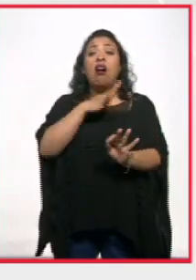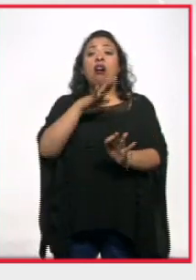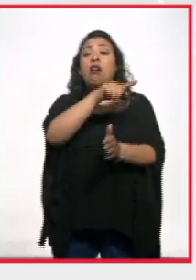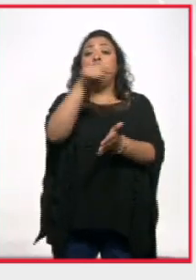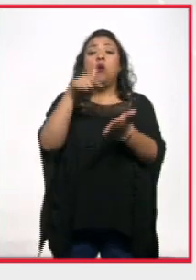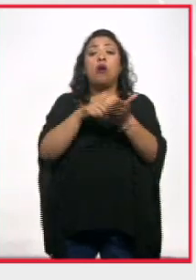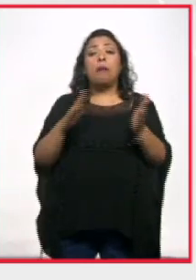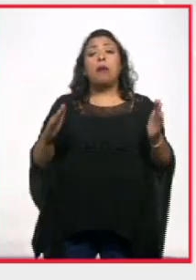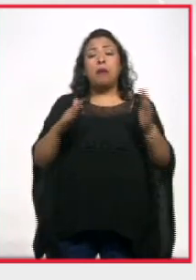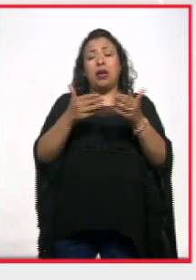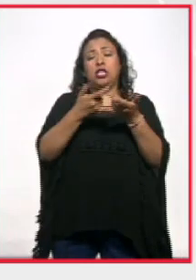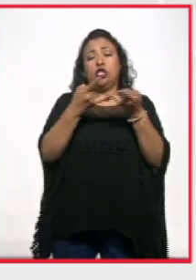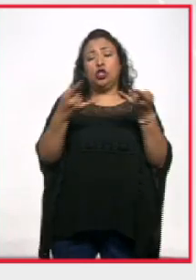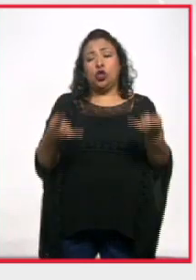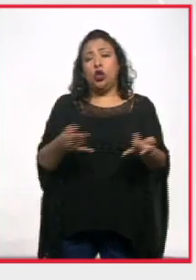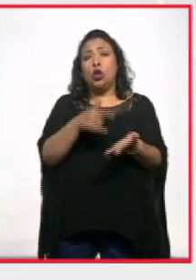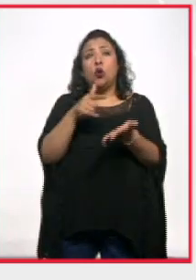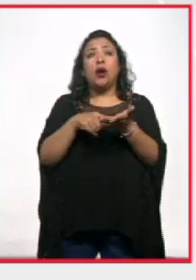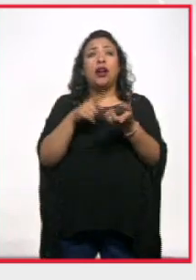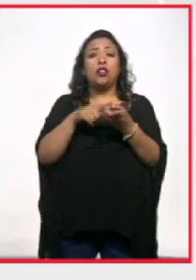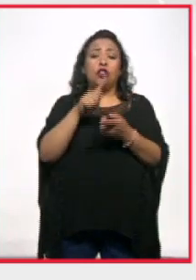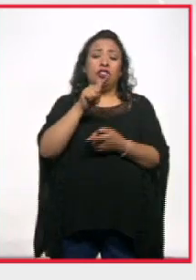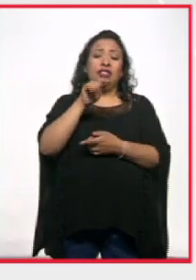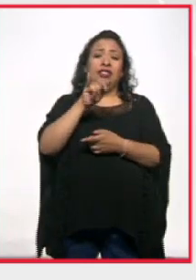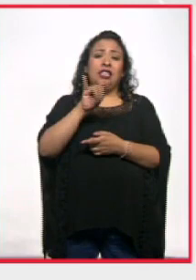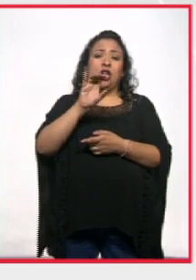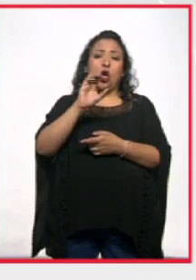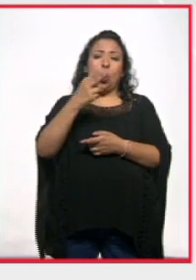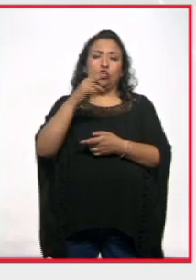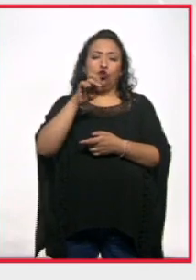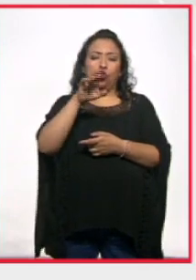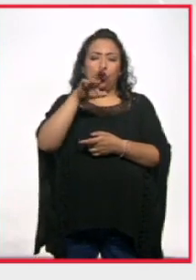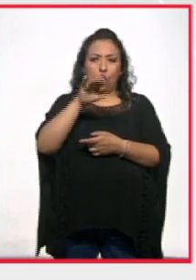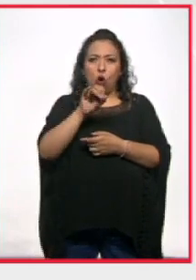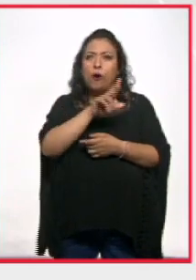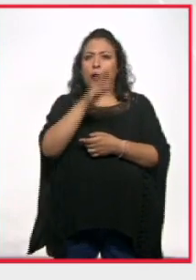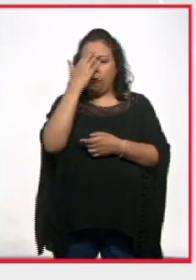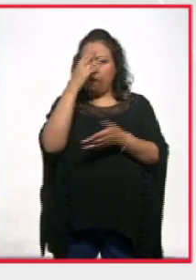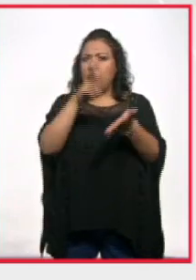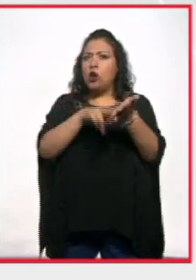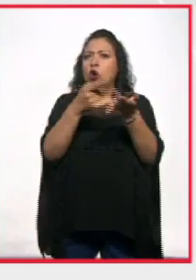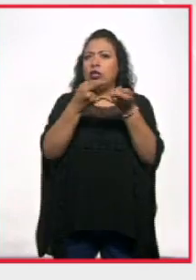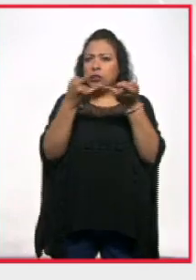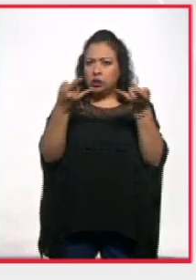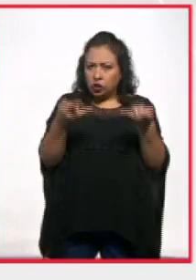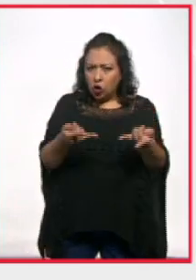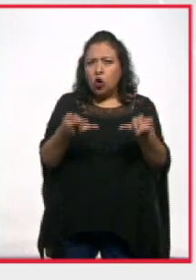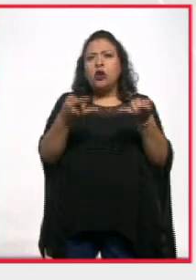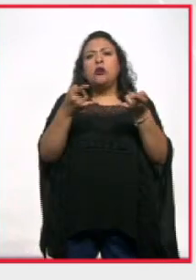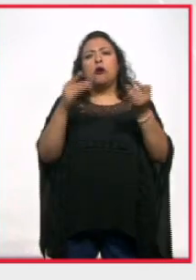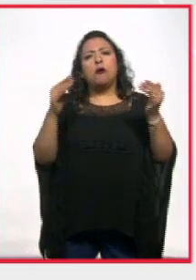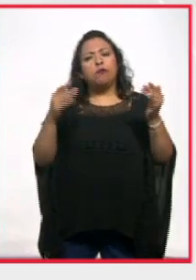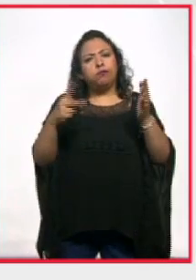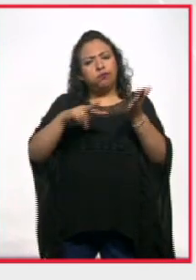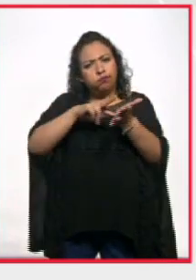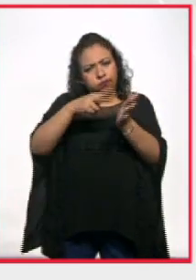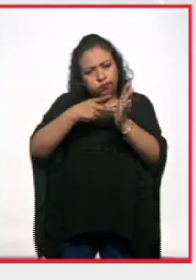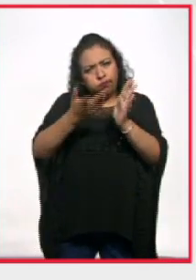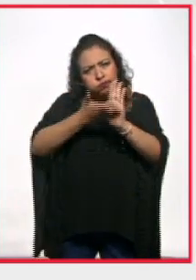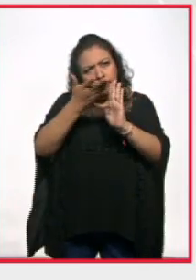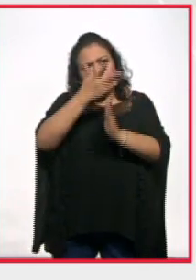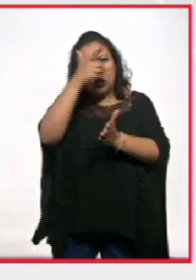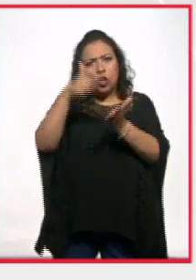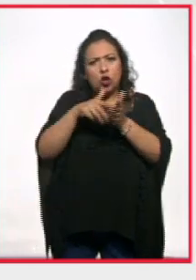zona de monumentos históricos de Teosuco. Lo reconoce los valores históricos arquitectónicos de